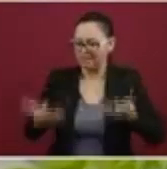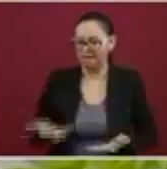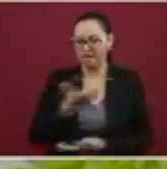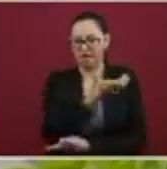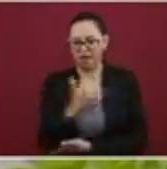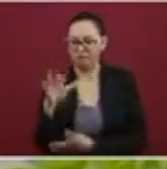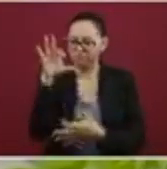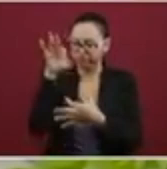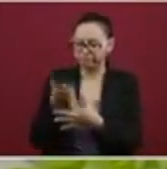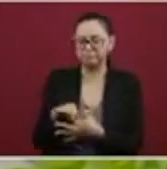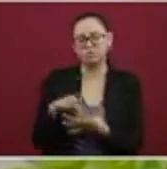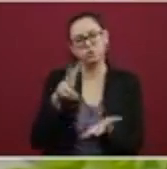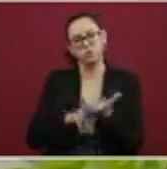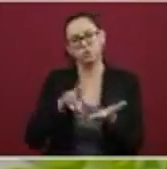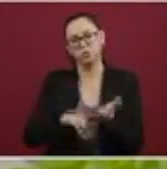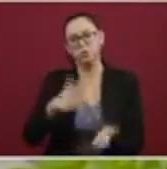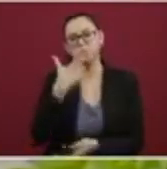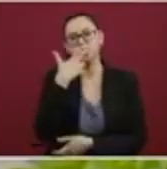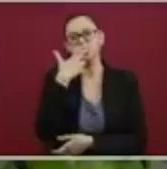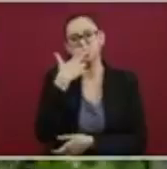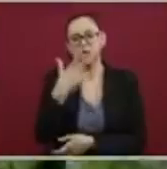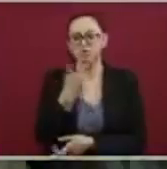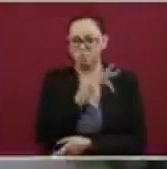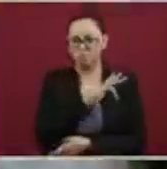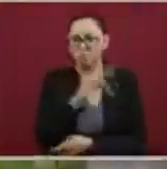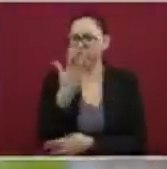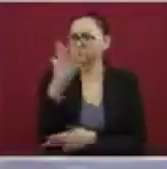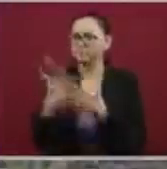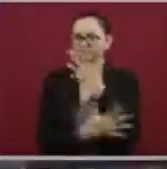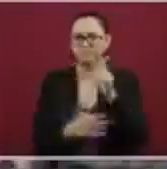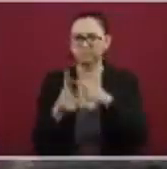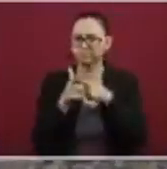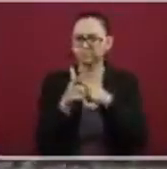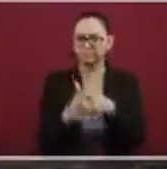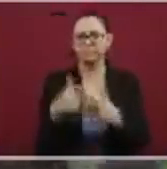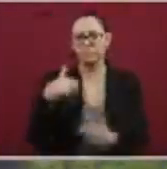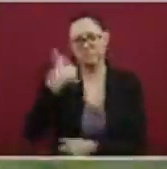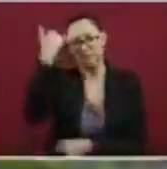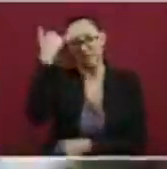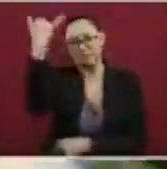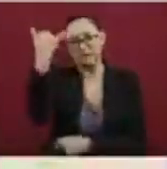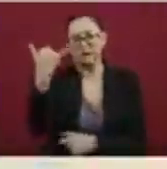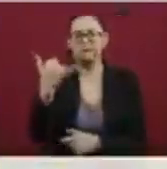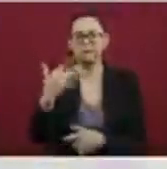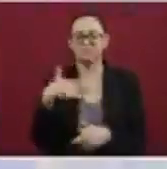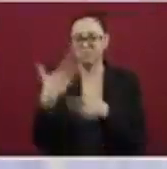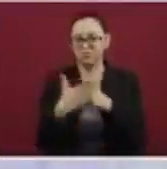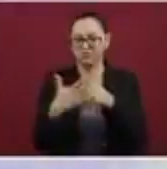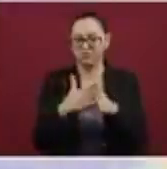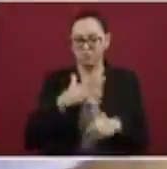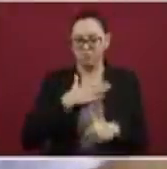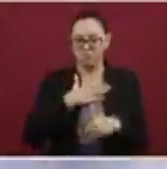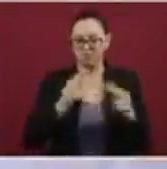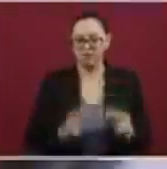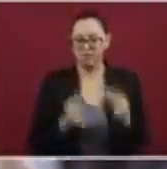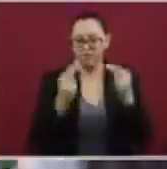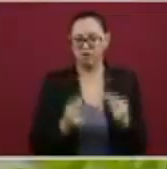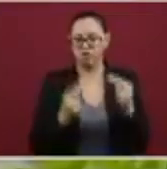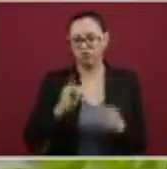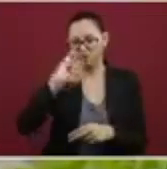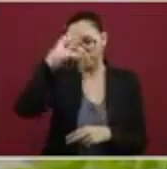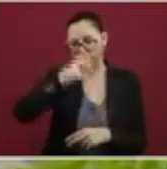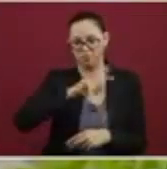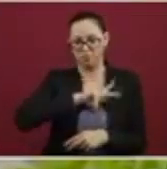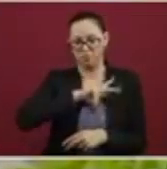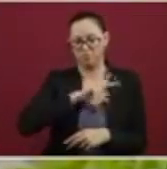bastante, que se den cuenta que es sustentable. Yo la verdad, mi idea es crear un negocio, ser mi propia jefa. Pues